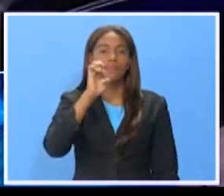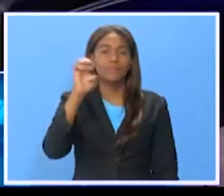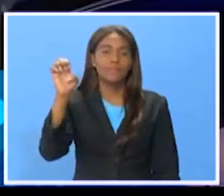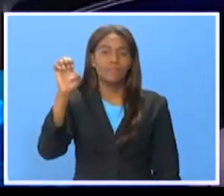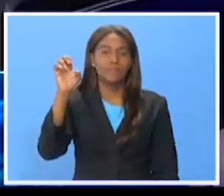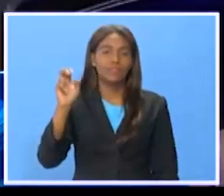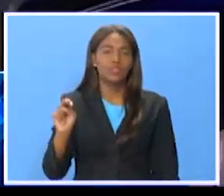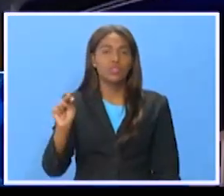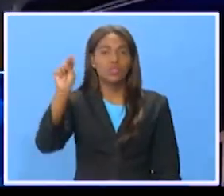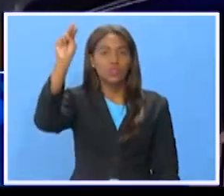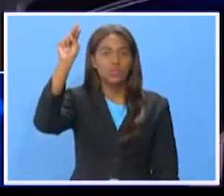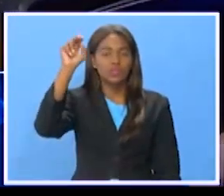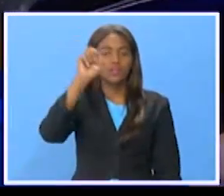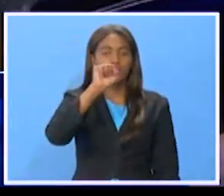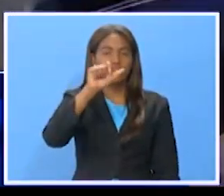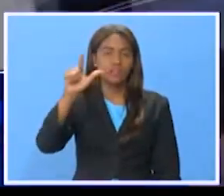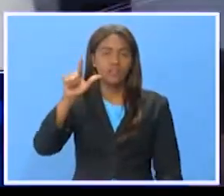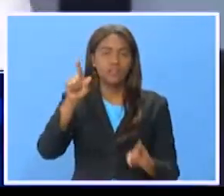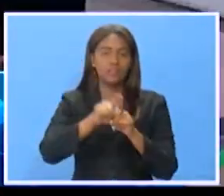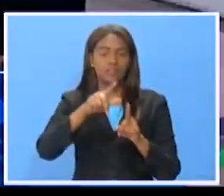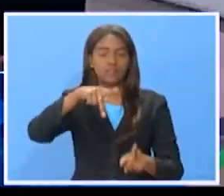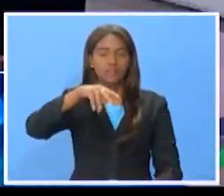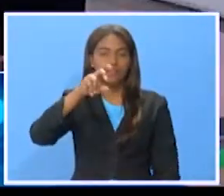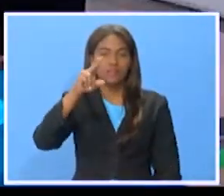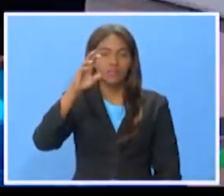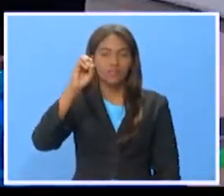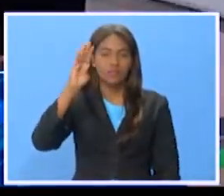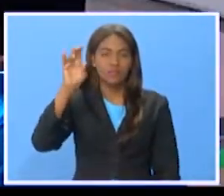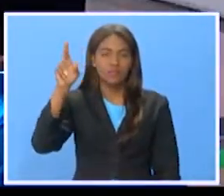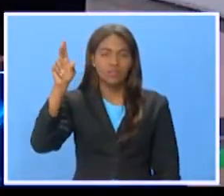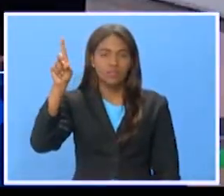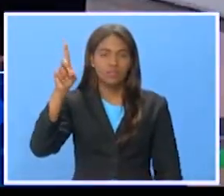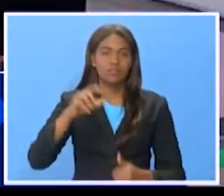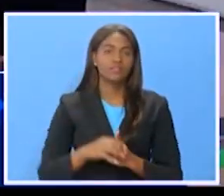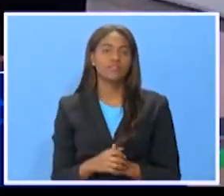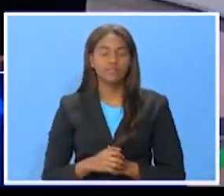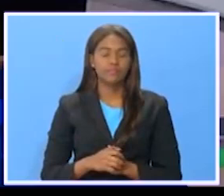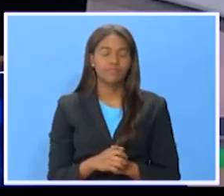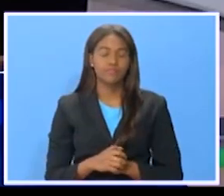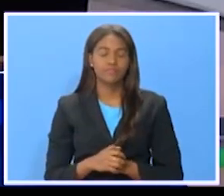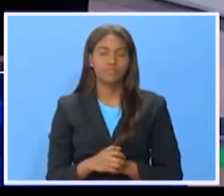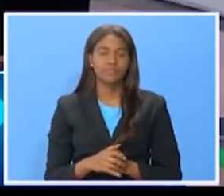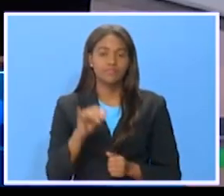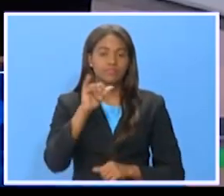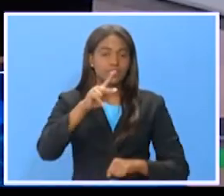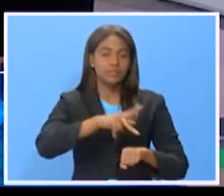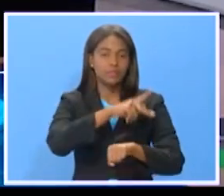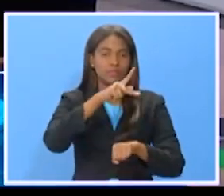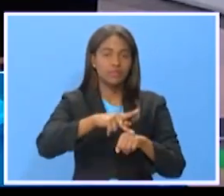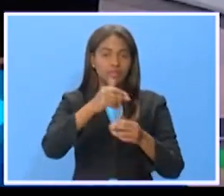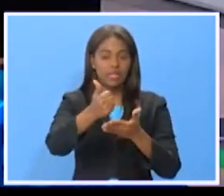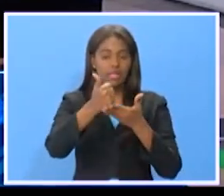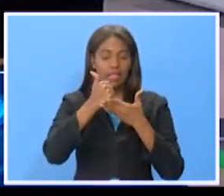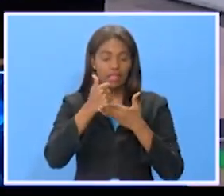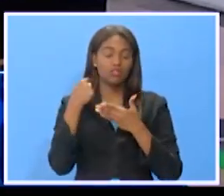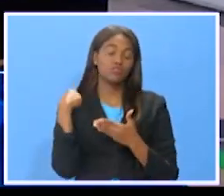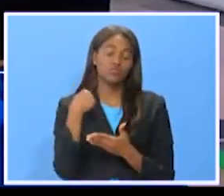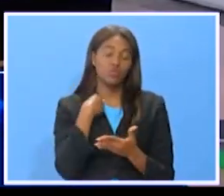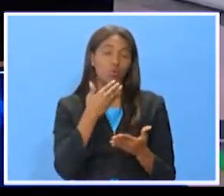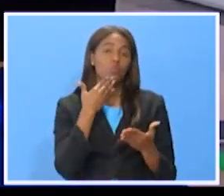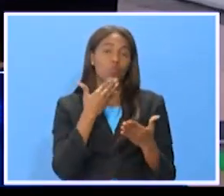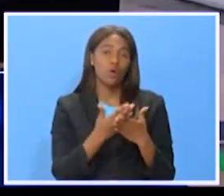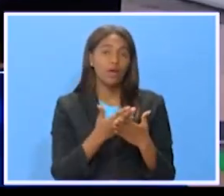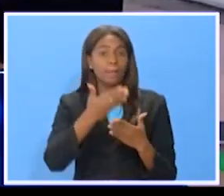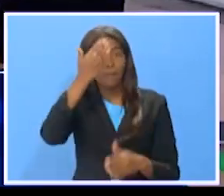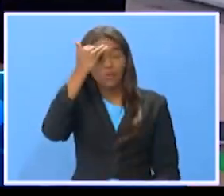Domingo Norte, Los Alcarrizos y Pedro Brán. Ya que es una provincia que no va a ser de grande avance. Porque,